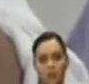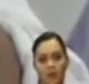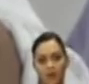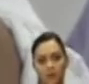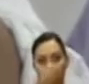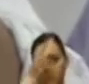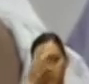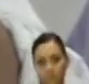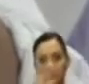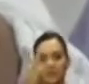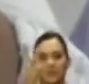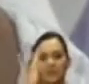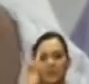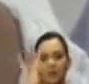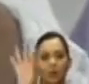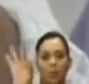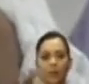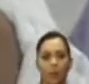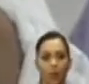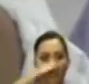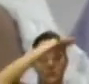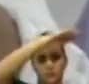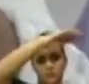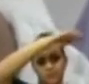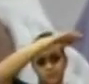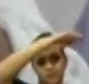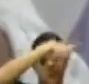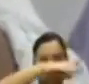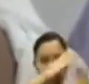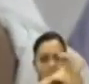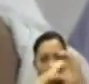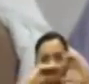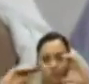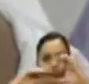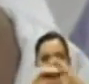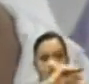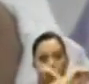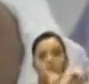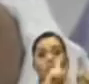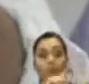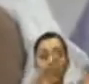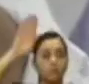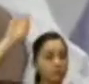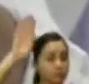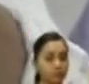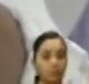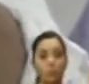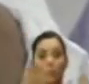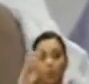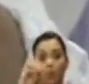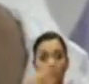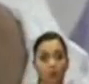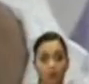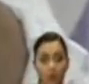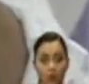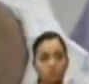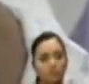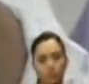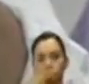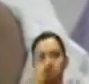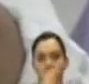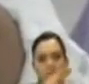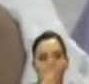a $40. Pero se mantuvieron las mismas transferencias a los municipios. Es decir, todo el costo, yo puedo decirle,